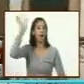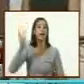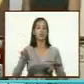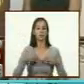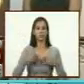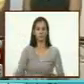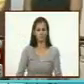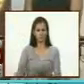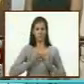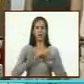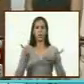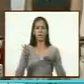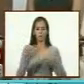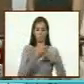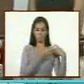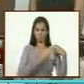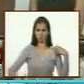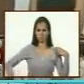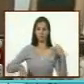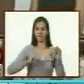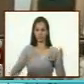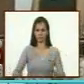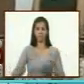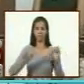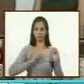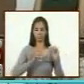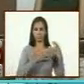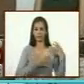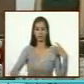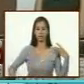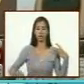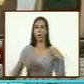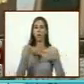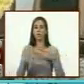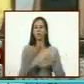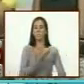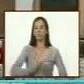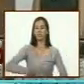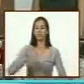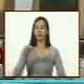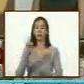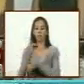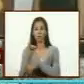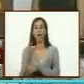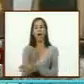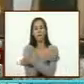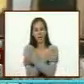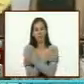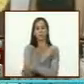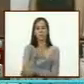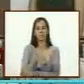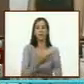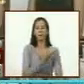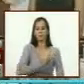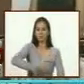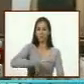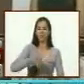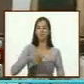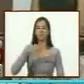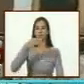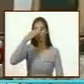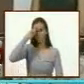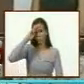asumió poderes hoy. Allá está Nicolás. Evo Morales mandó un abrazo. Raúl Castro, Fidel Castro, a